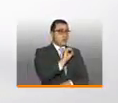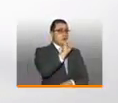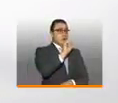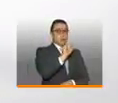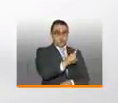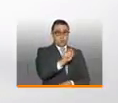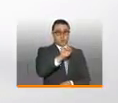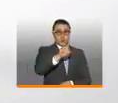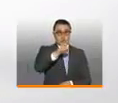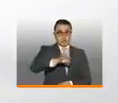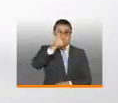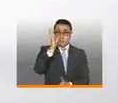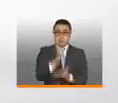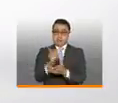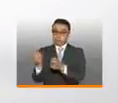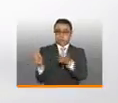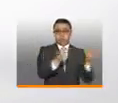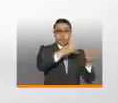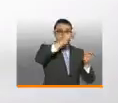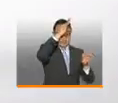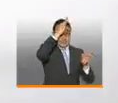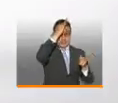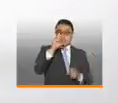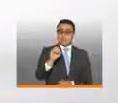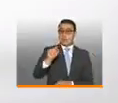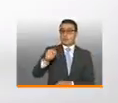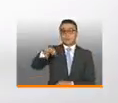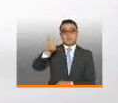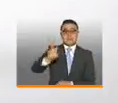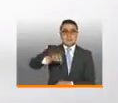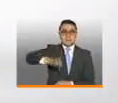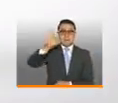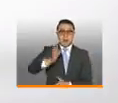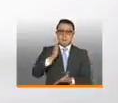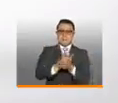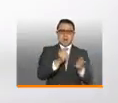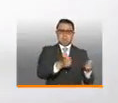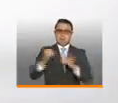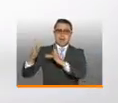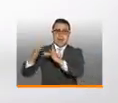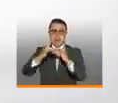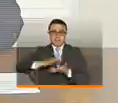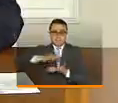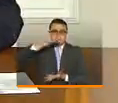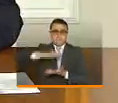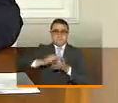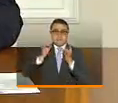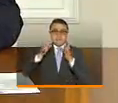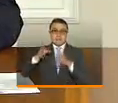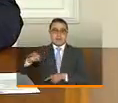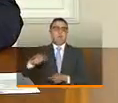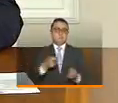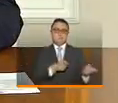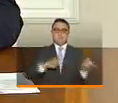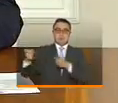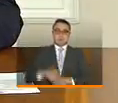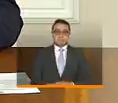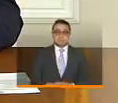de hospitalización y el 0.17% en unidad de cuidado intensivo. El día de hoy se